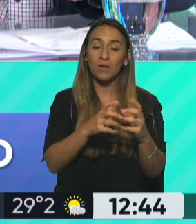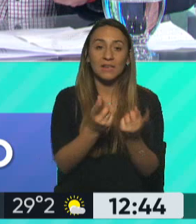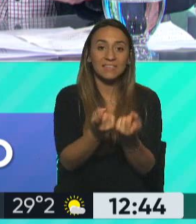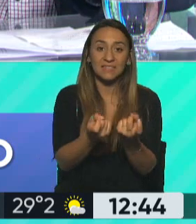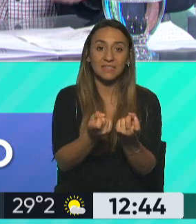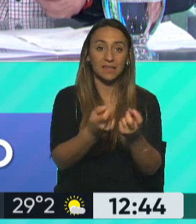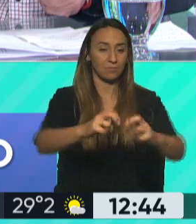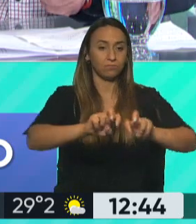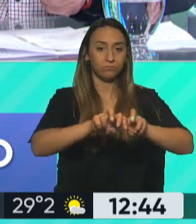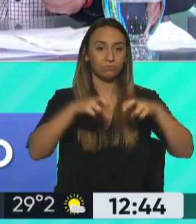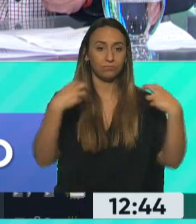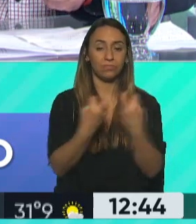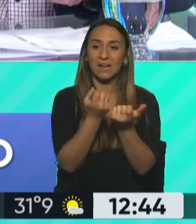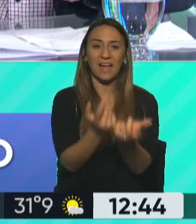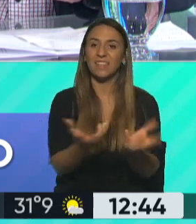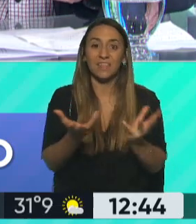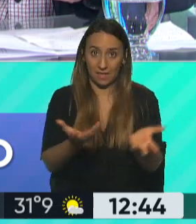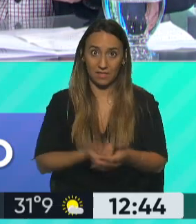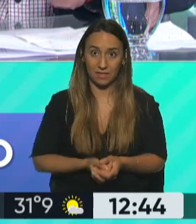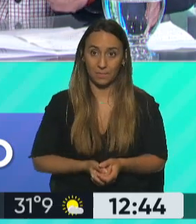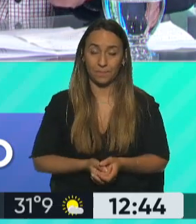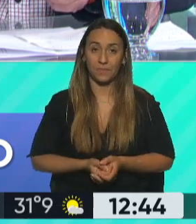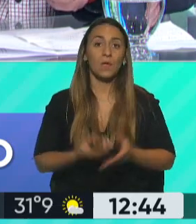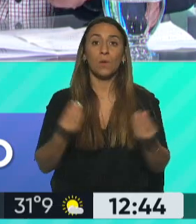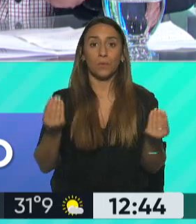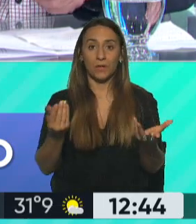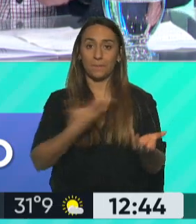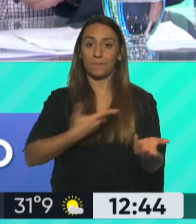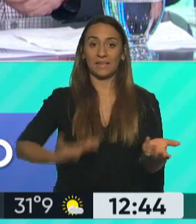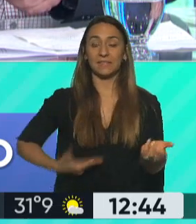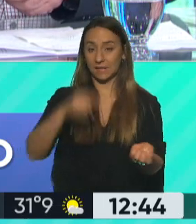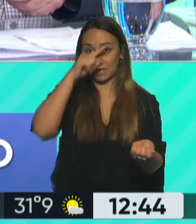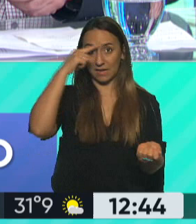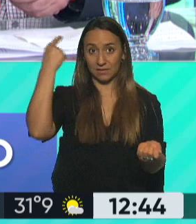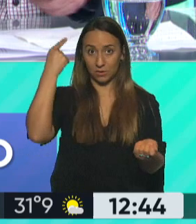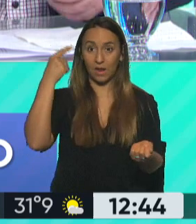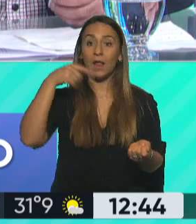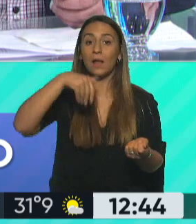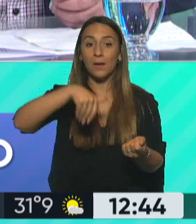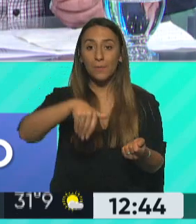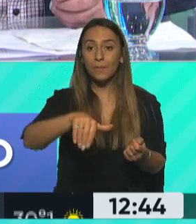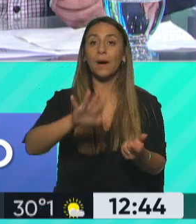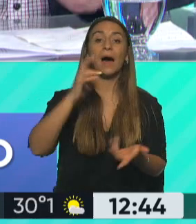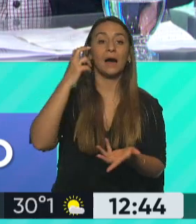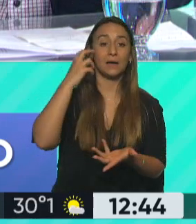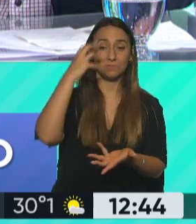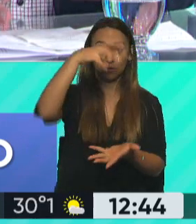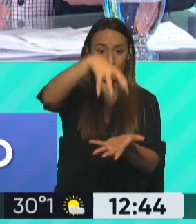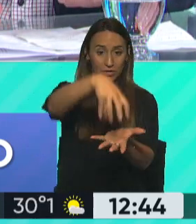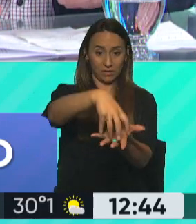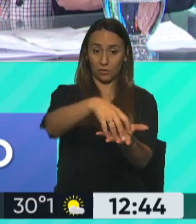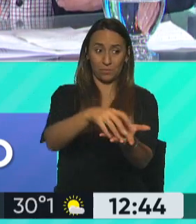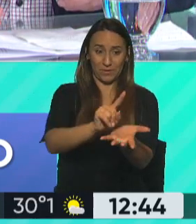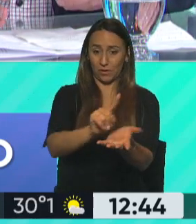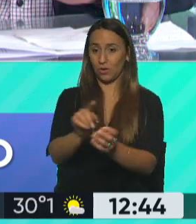esto? Porque el presidente de la Nación va a llegar a un Congreso en completa minoría, con